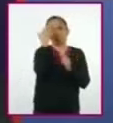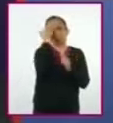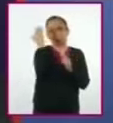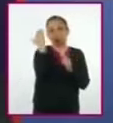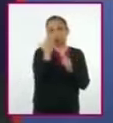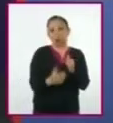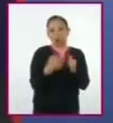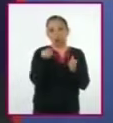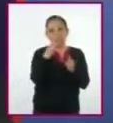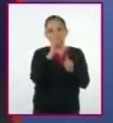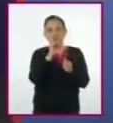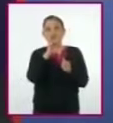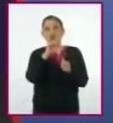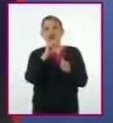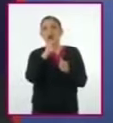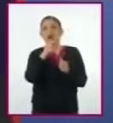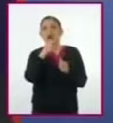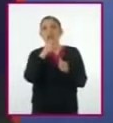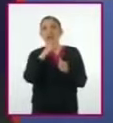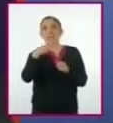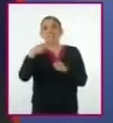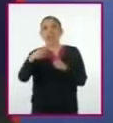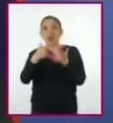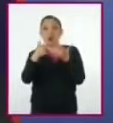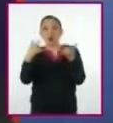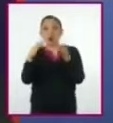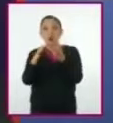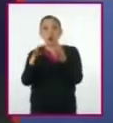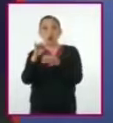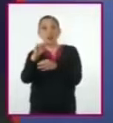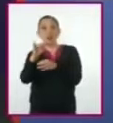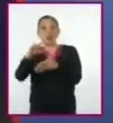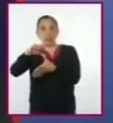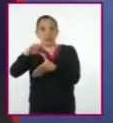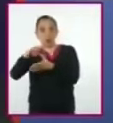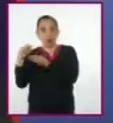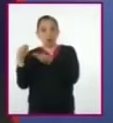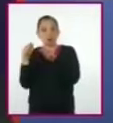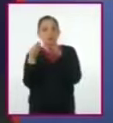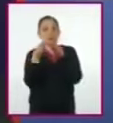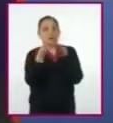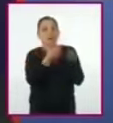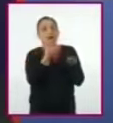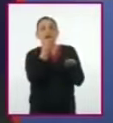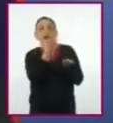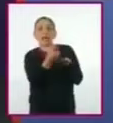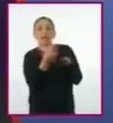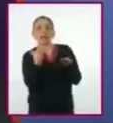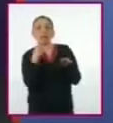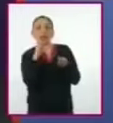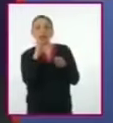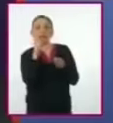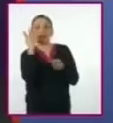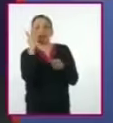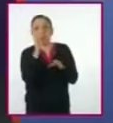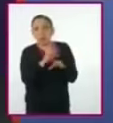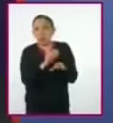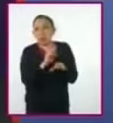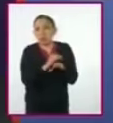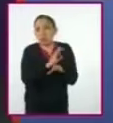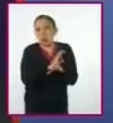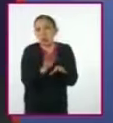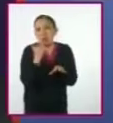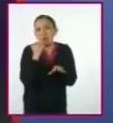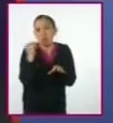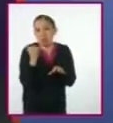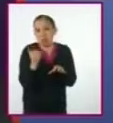ortografía, pero los cuentos latinoamericanos nos otorgan estas licencias. Lo que